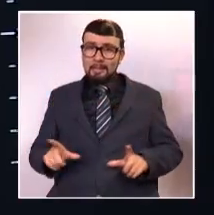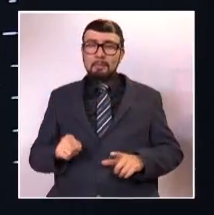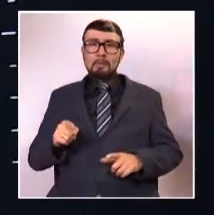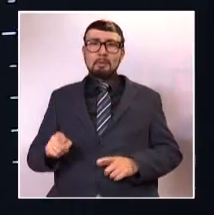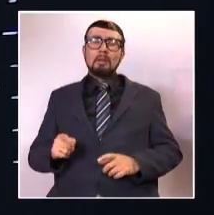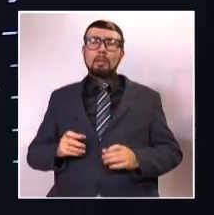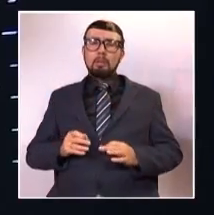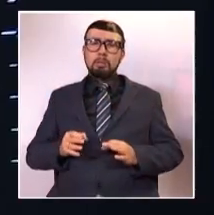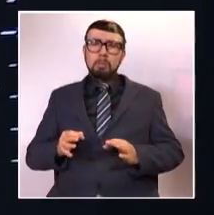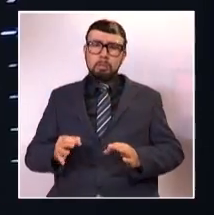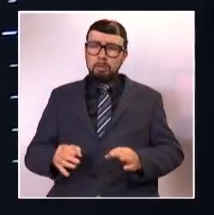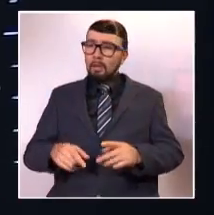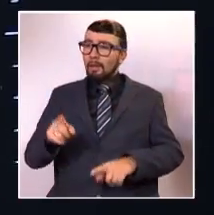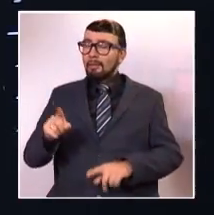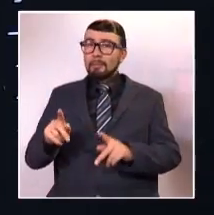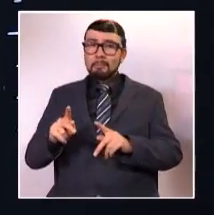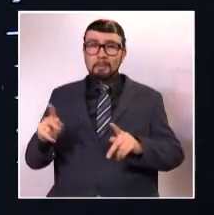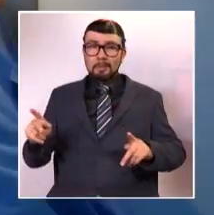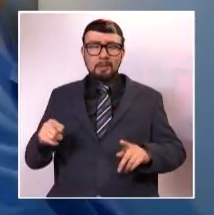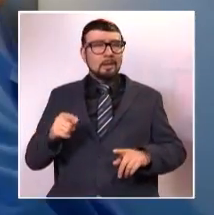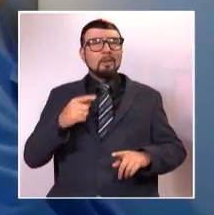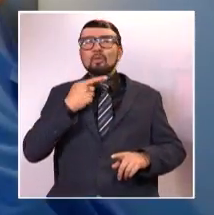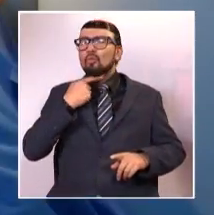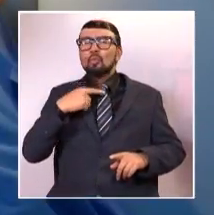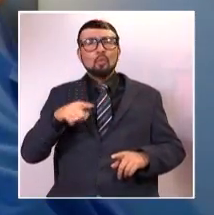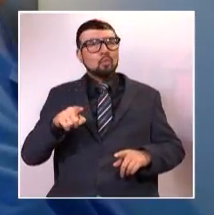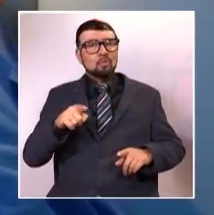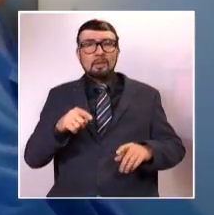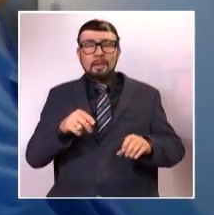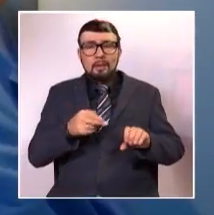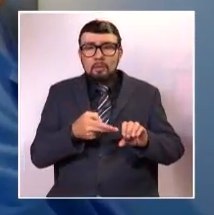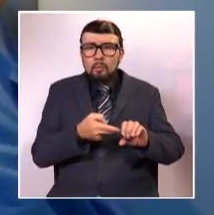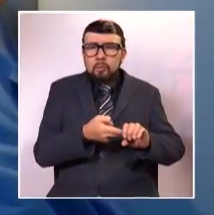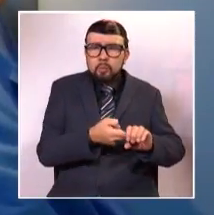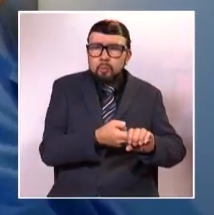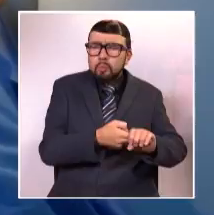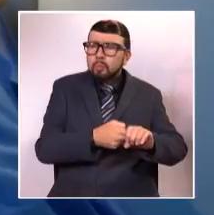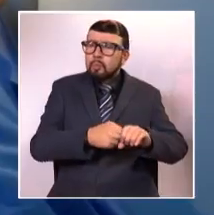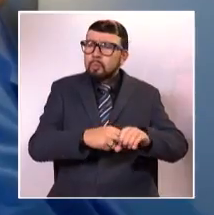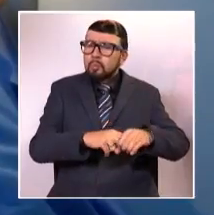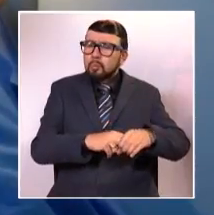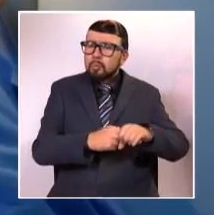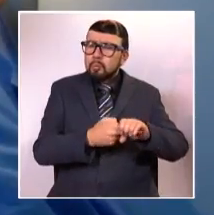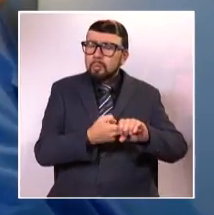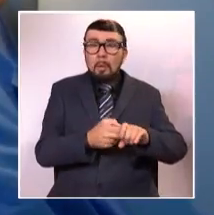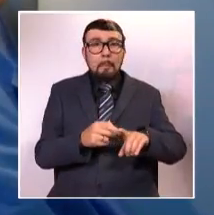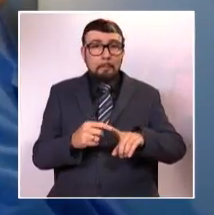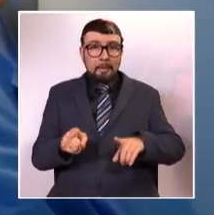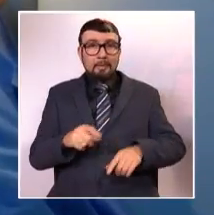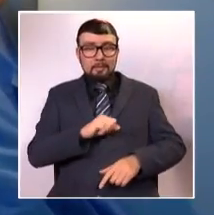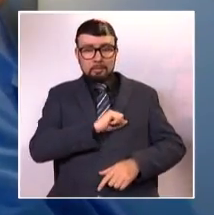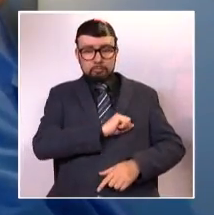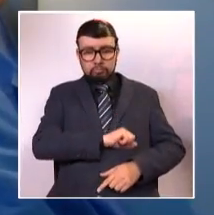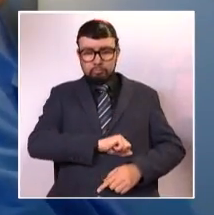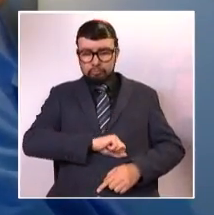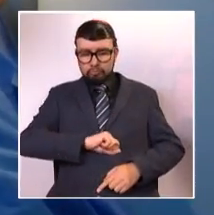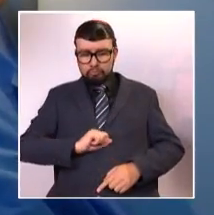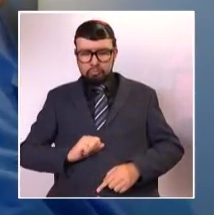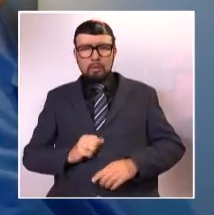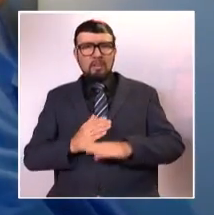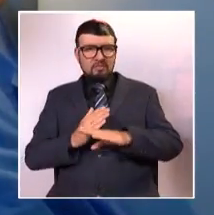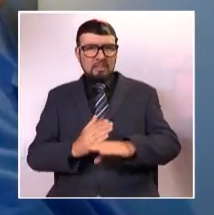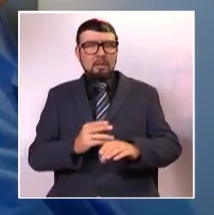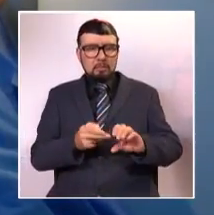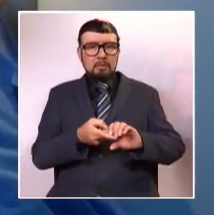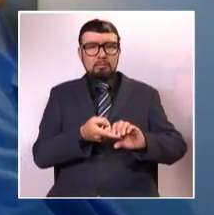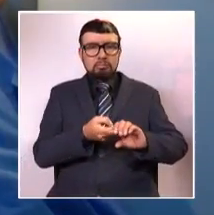para los pacientes, que es el tacto rectal. Con la ecografía nos evitamos hacer un tacto rectal porque podemos